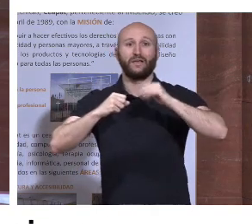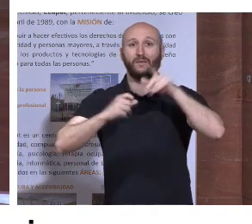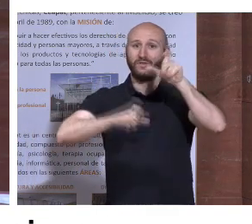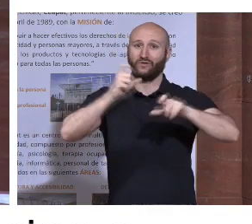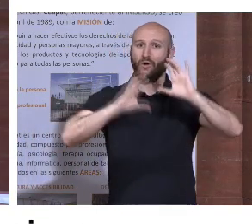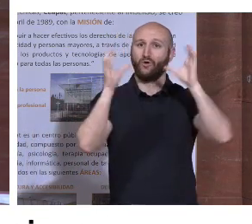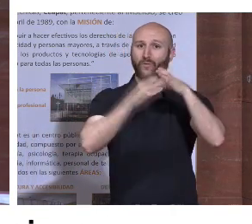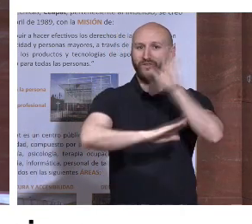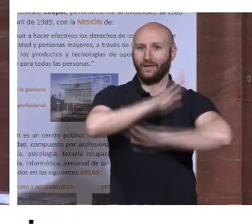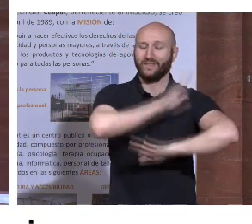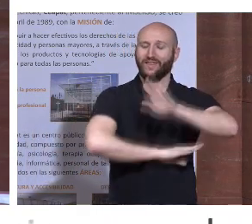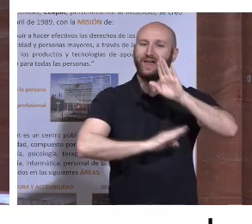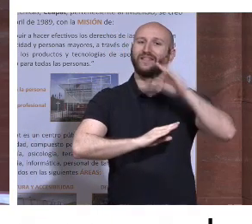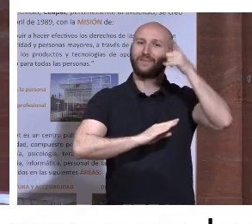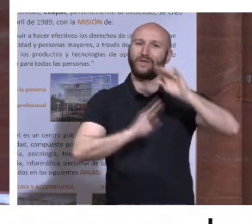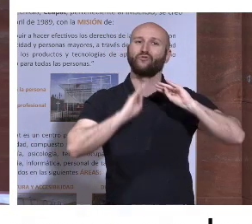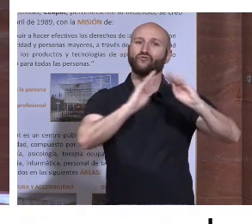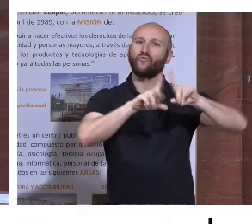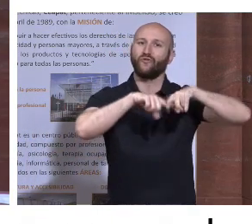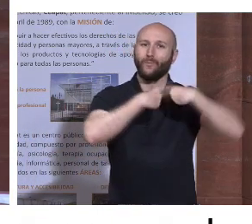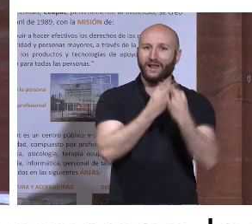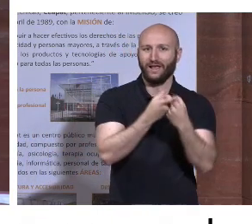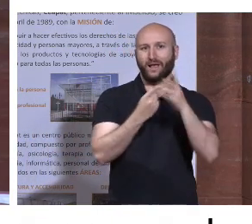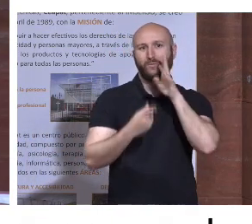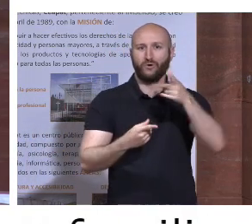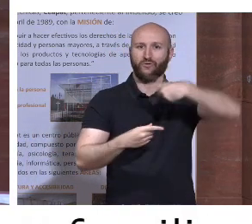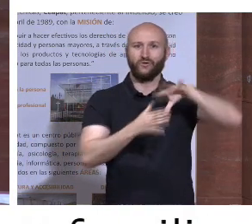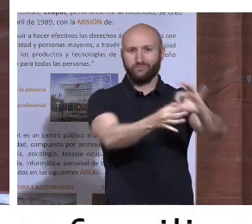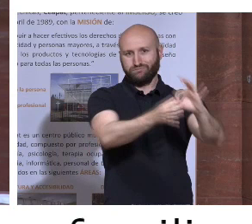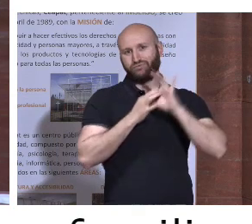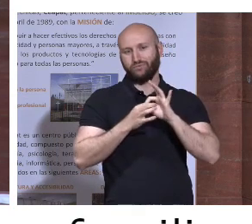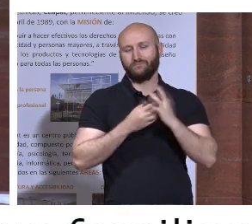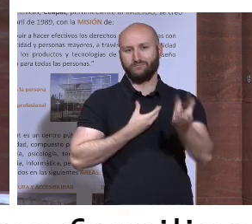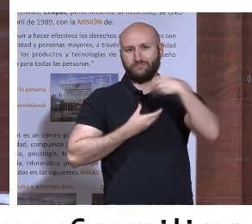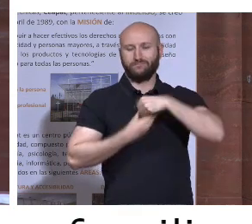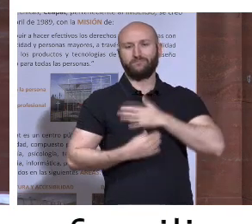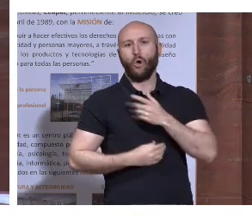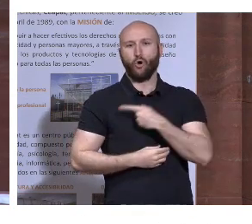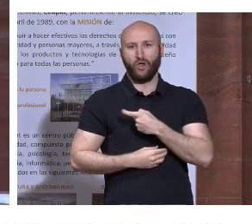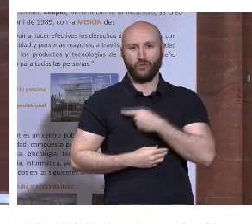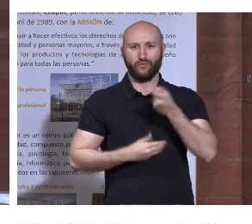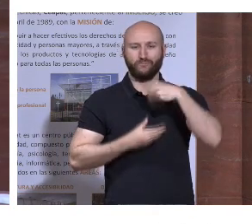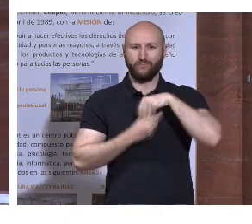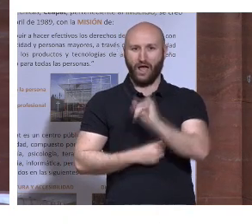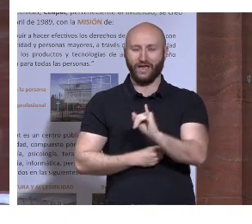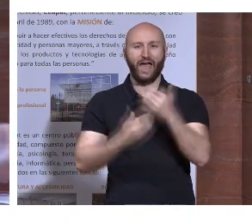discapacidad y a sus familias. Sois nuestra razón de ser. Os llevamos en el corazón. Muchas gracias.